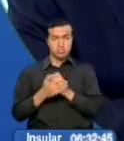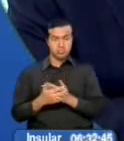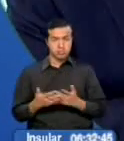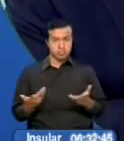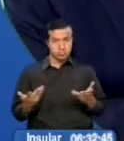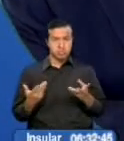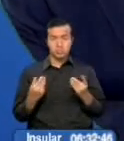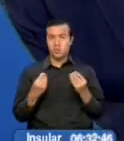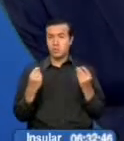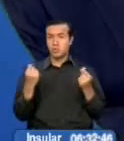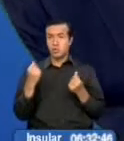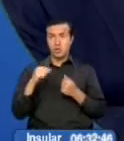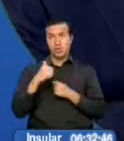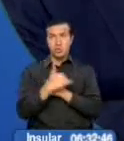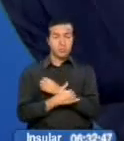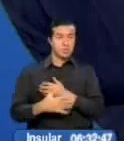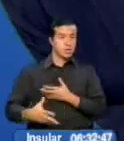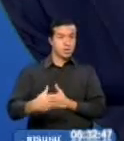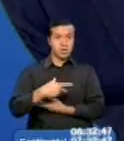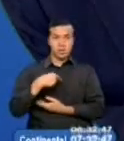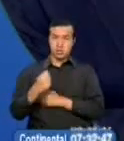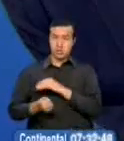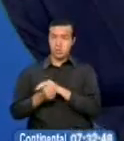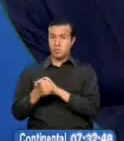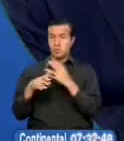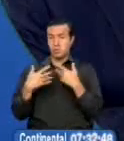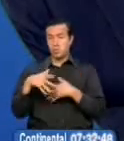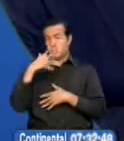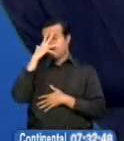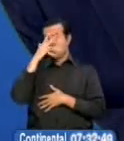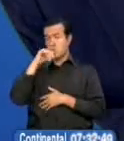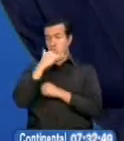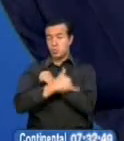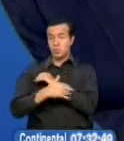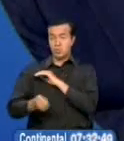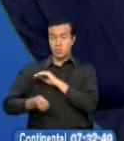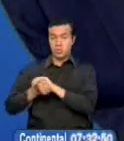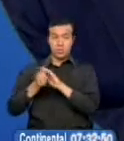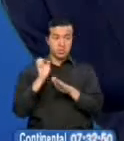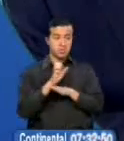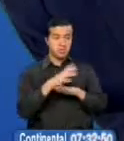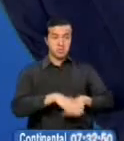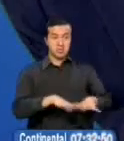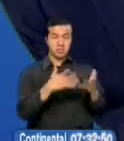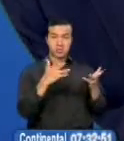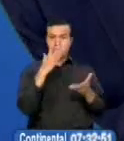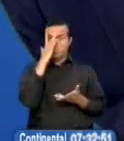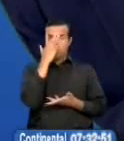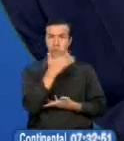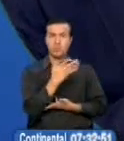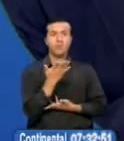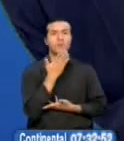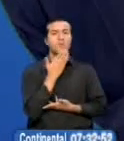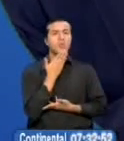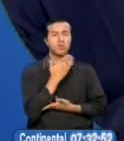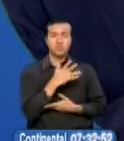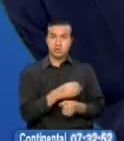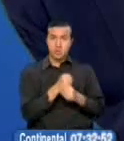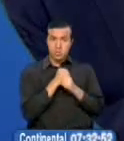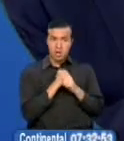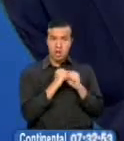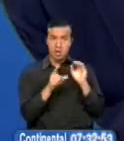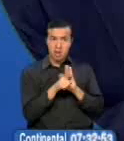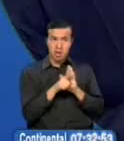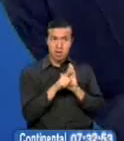la cantidad de dinero que es insultante, que está en paraísos fiscales y que no está en el Ecuador. Y eso ya no responde tampoco a seguridad